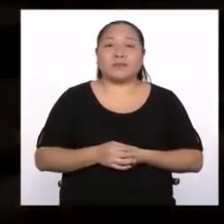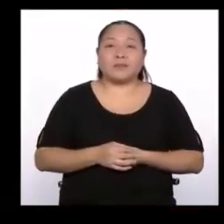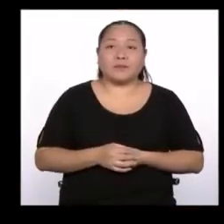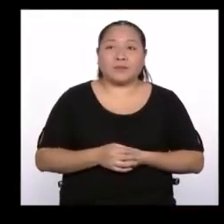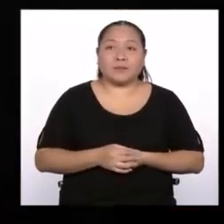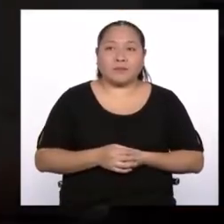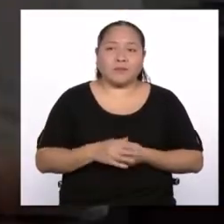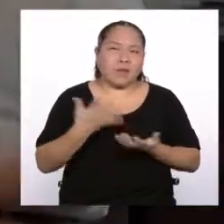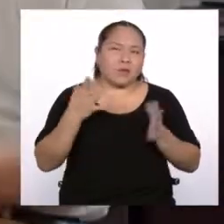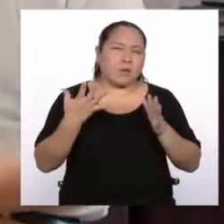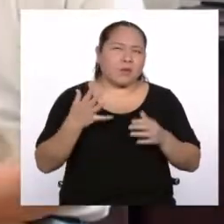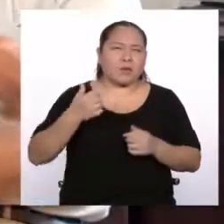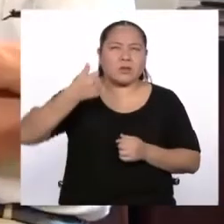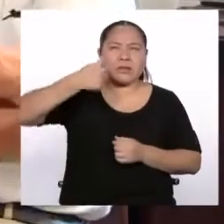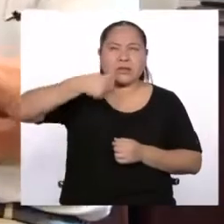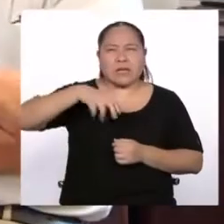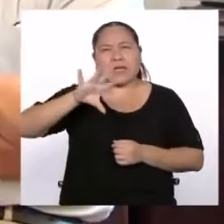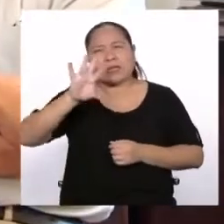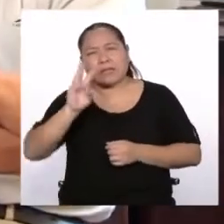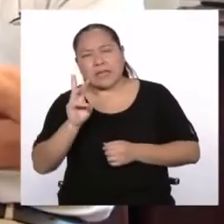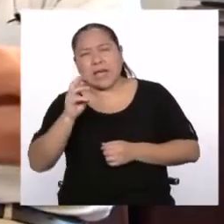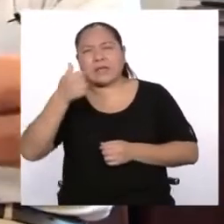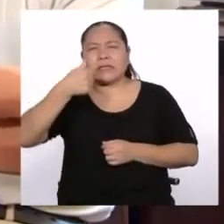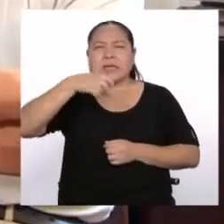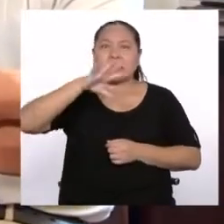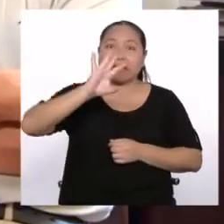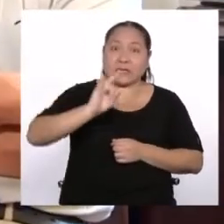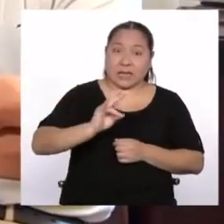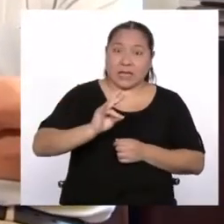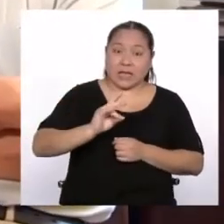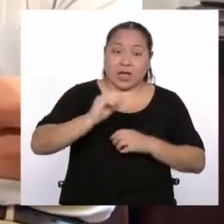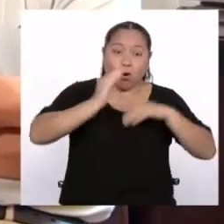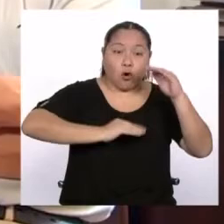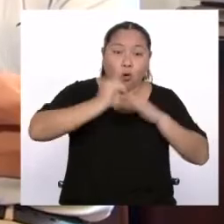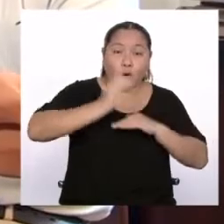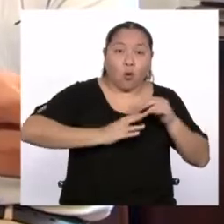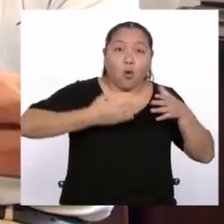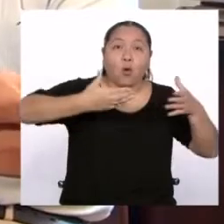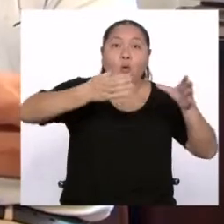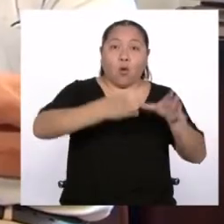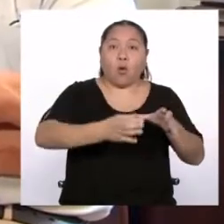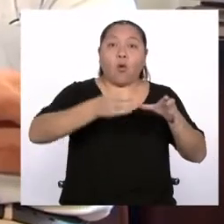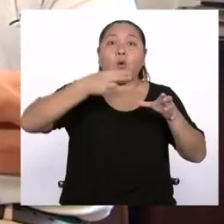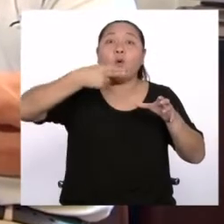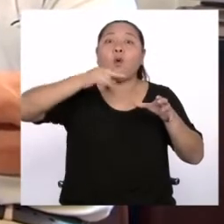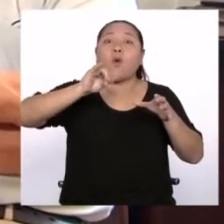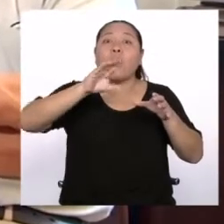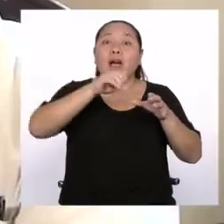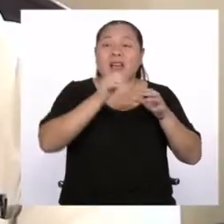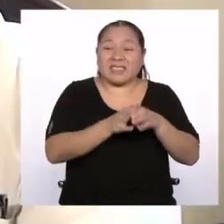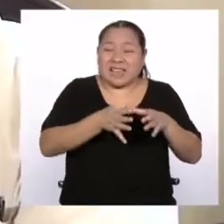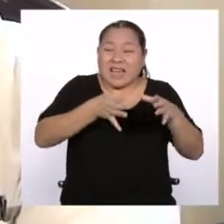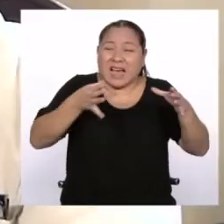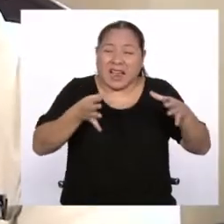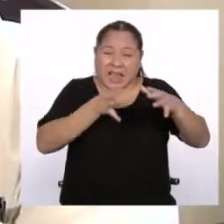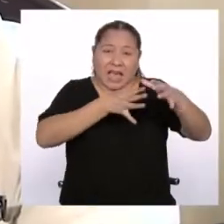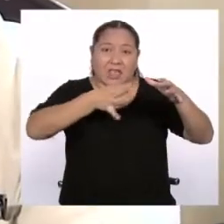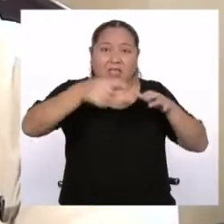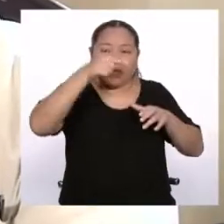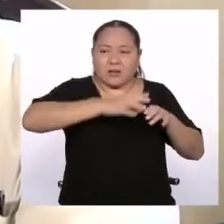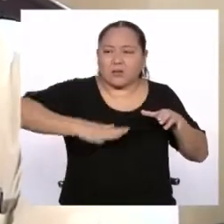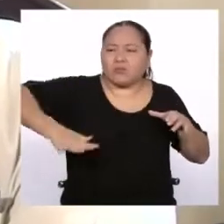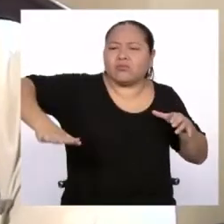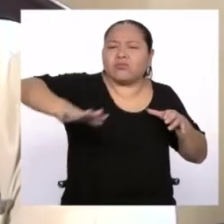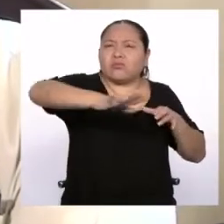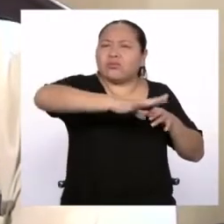Son como 16 o 17 huacas muy grandes que forman parte de este centro urbano, que es una ciudad muy